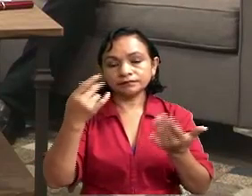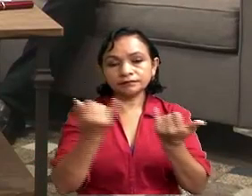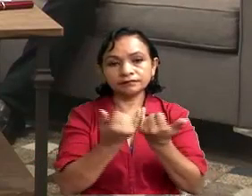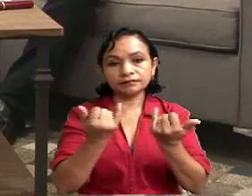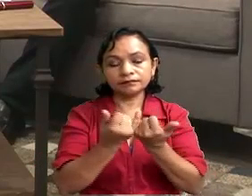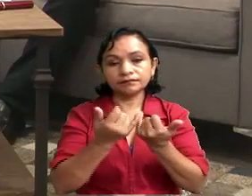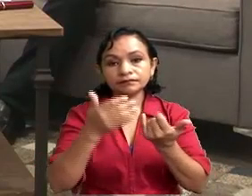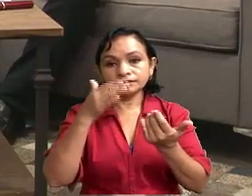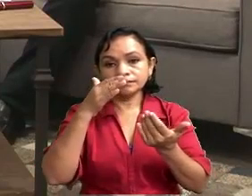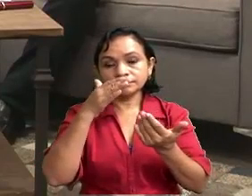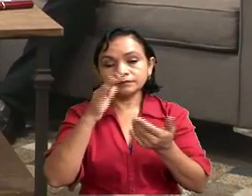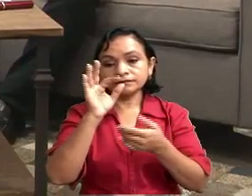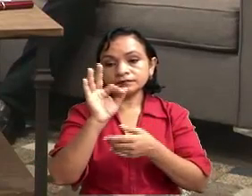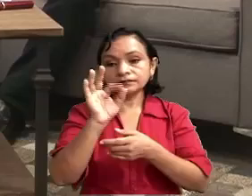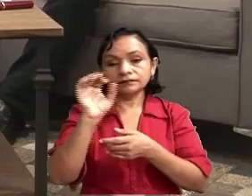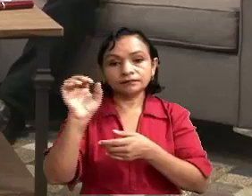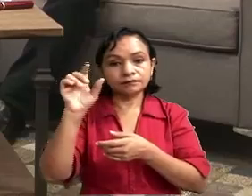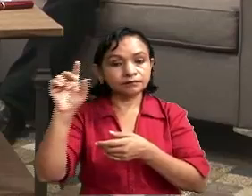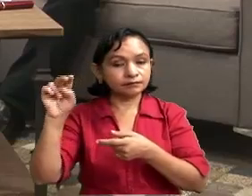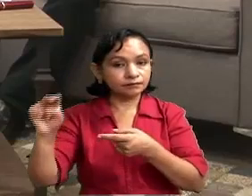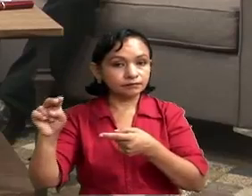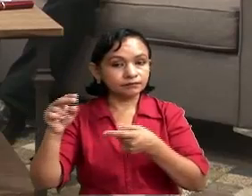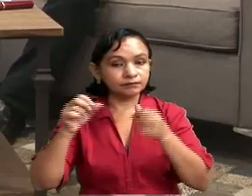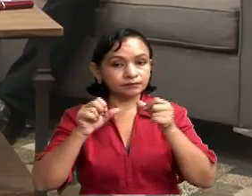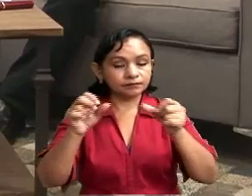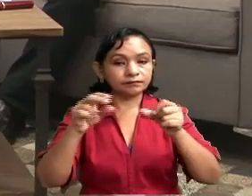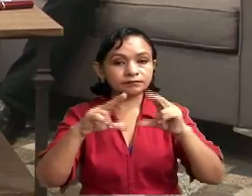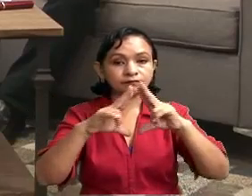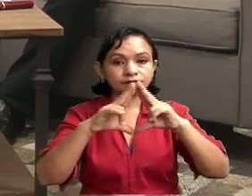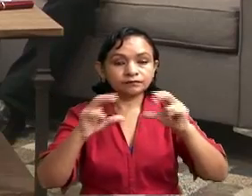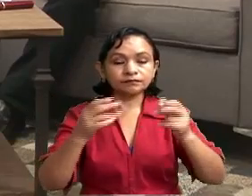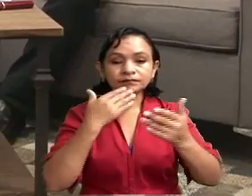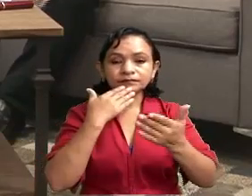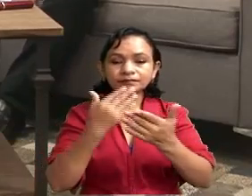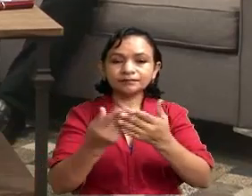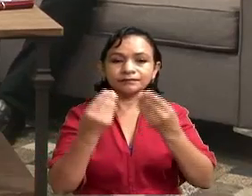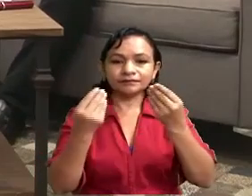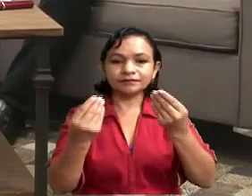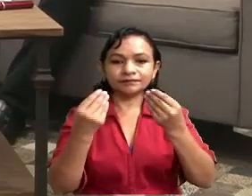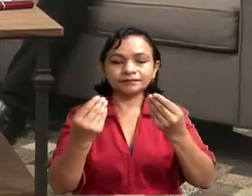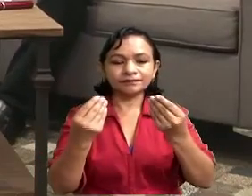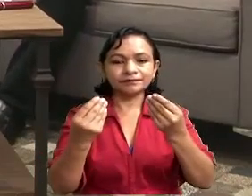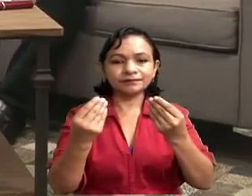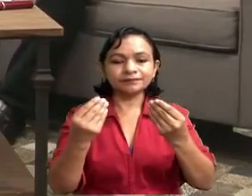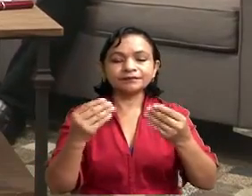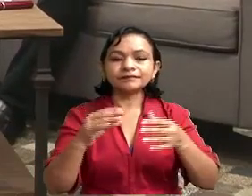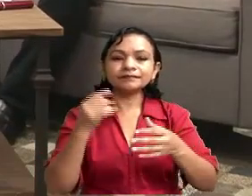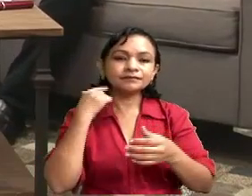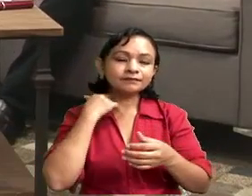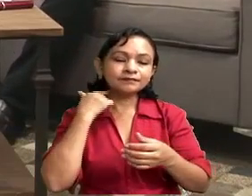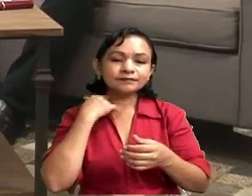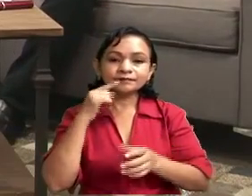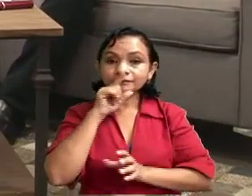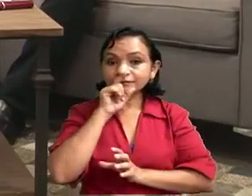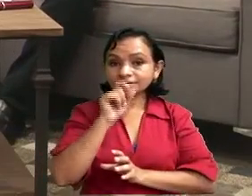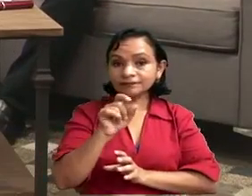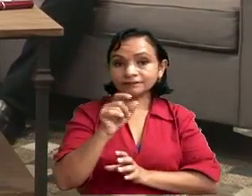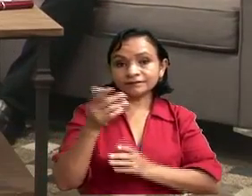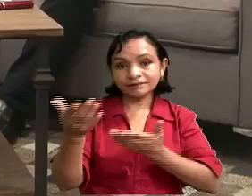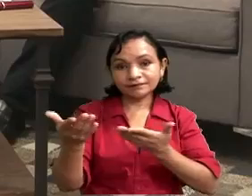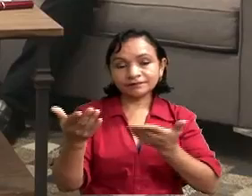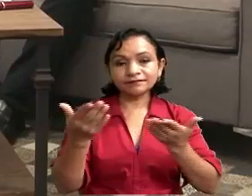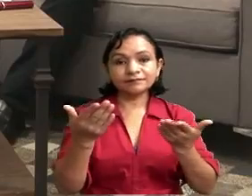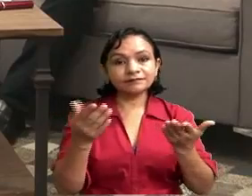Frente Sandinista de Liberación Nacional por sacar adelante nuestro país. Diputado, muchísimas gracias por estar con nosotros, siempre es un placer.